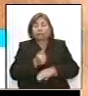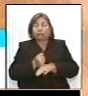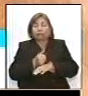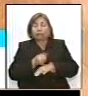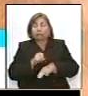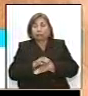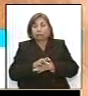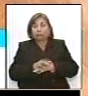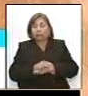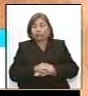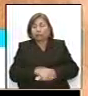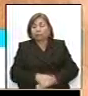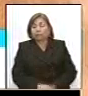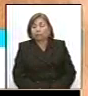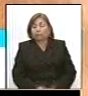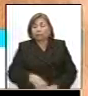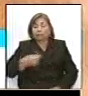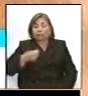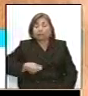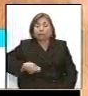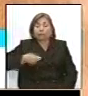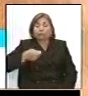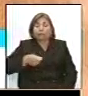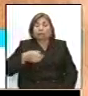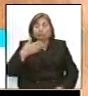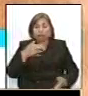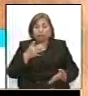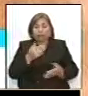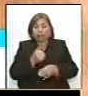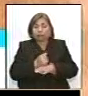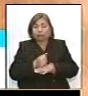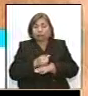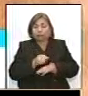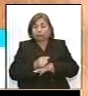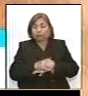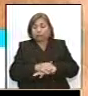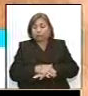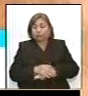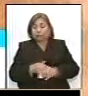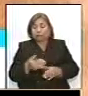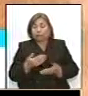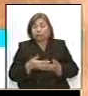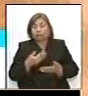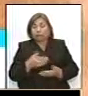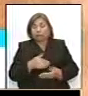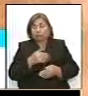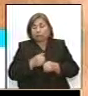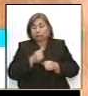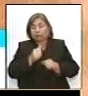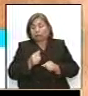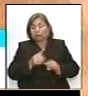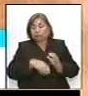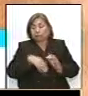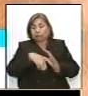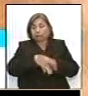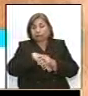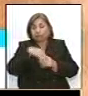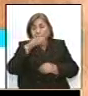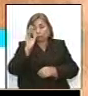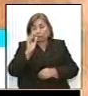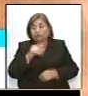despacho, pago abonado cuando ya había dejado de ser asesora, o en todo caso que se había abonado a pesar de que ella se encontraba fuera del país